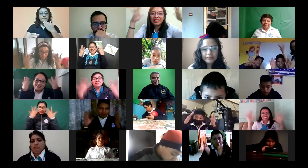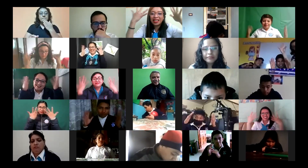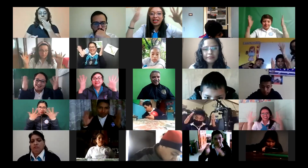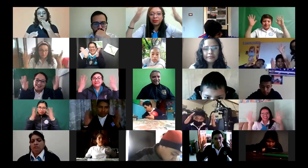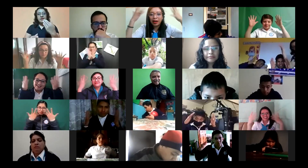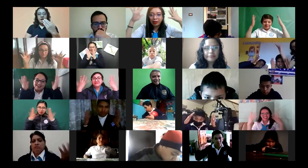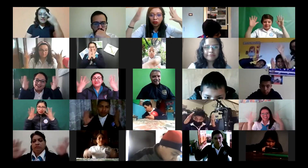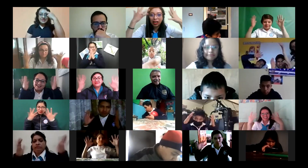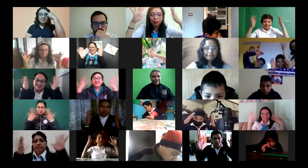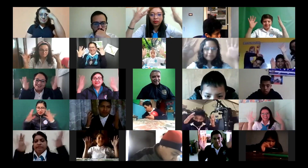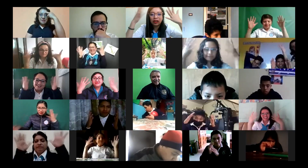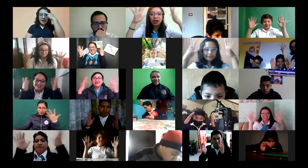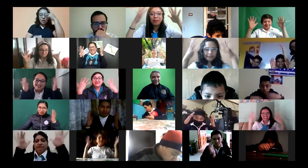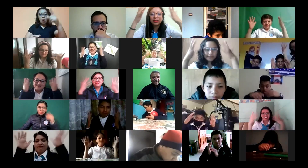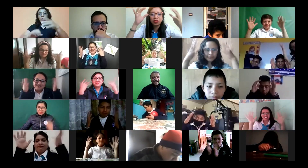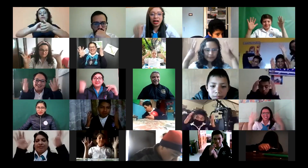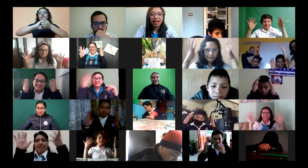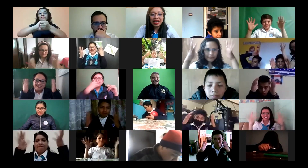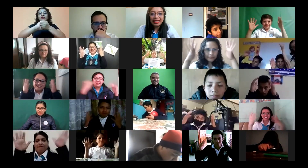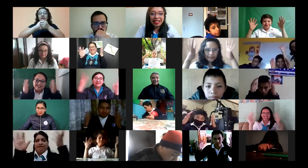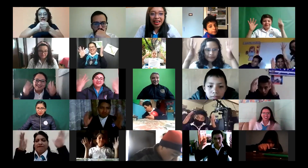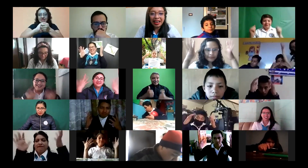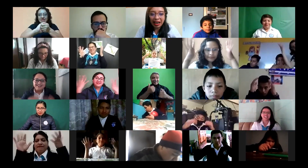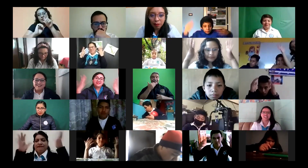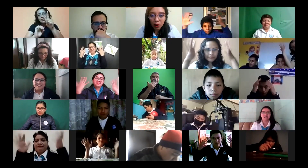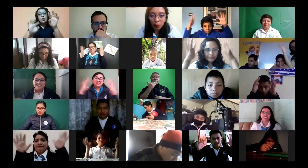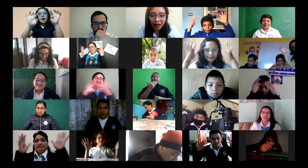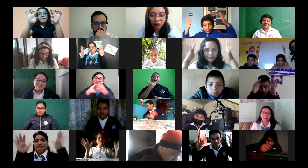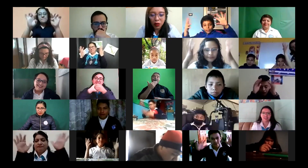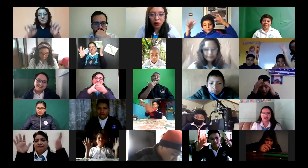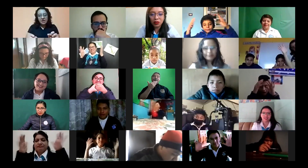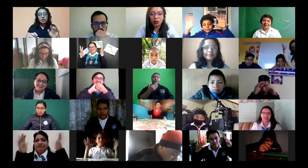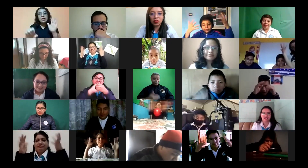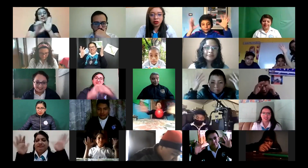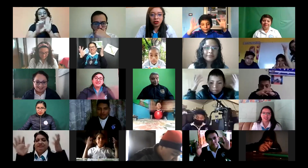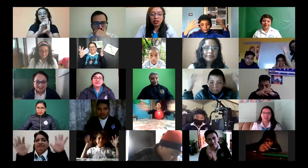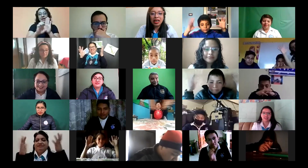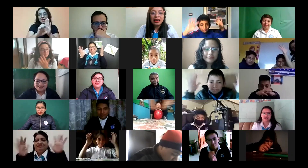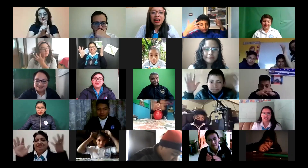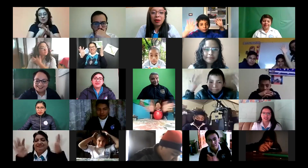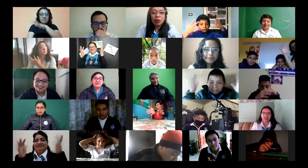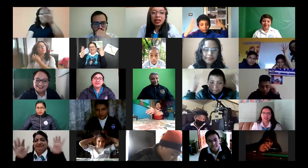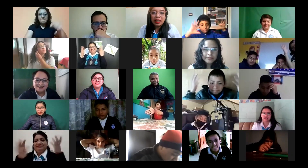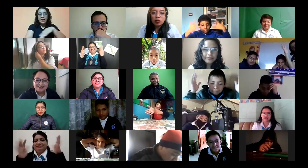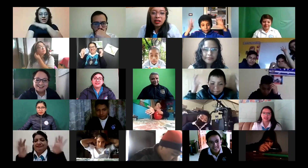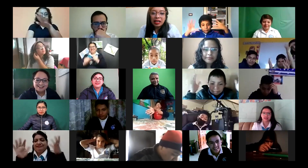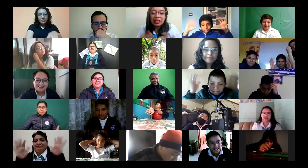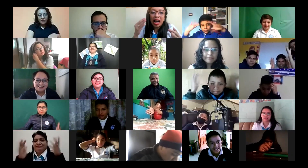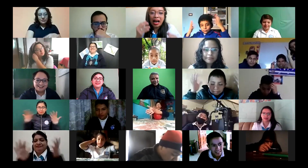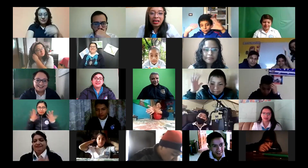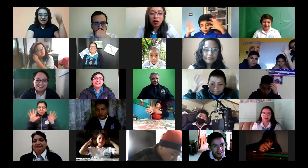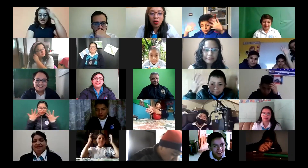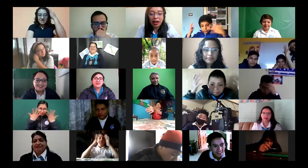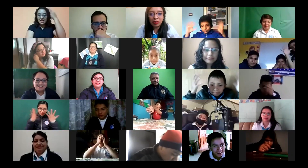espacio. Felicidades para usted por ser una persona de ejemplo para todos nosotros. Sabemos de que